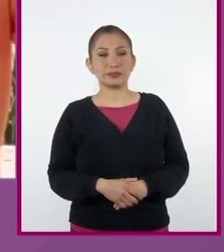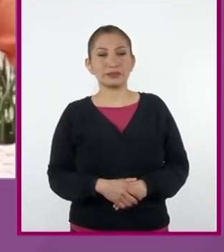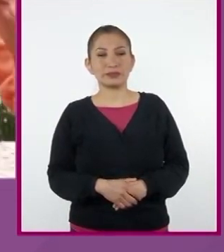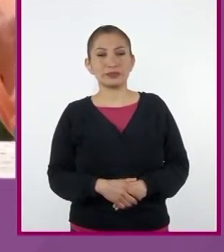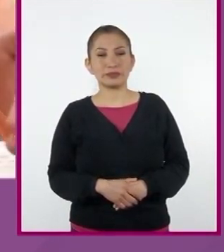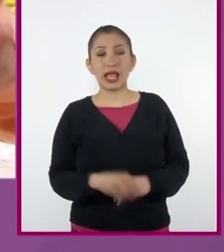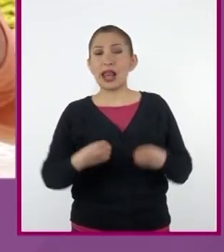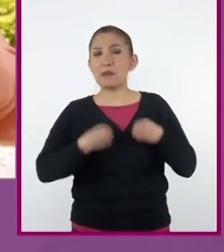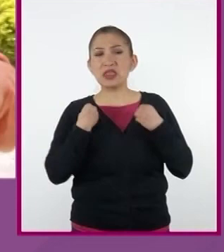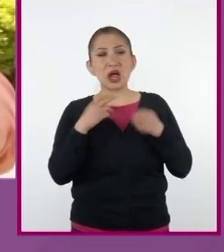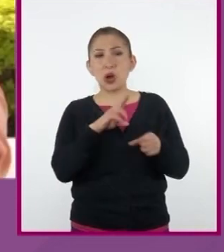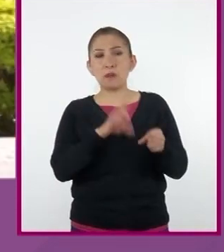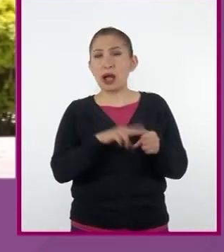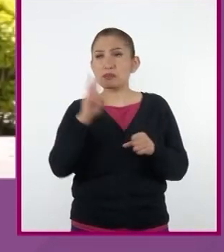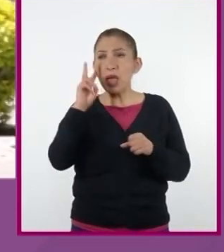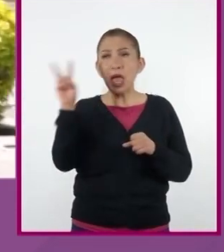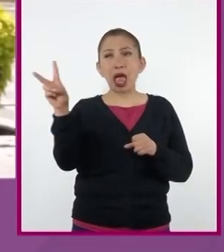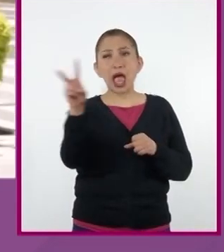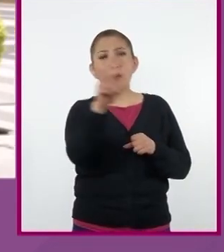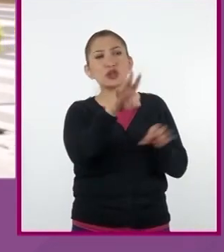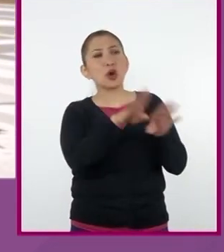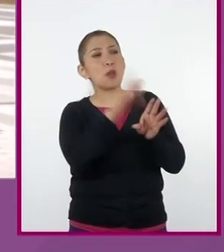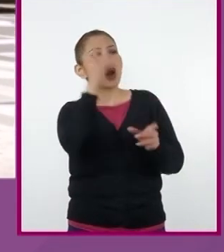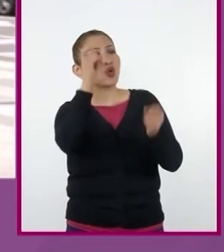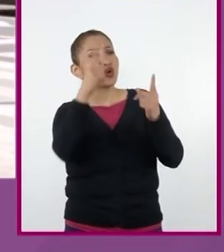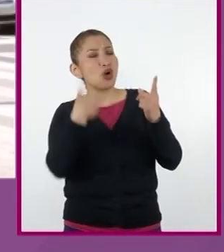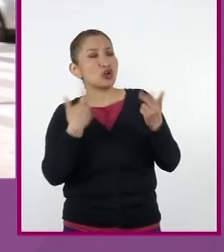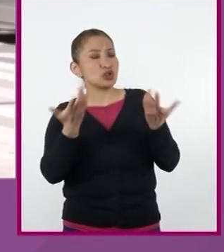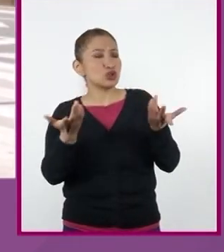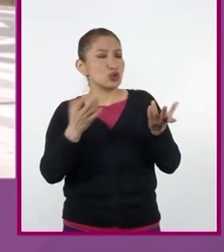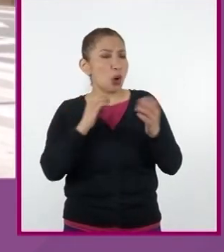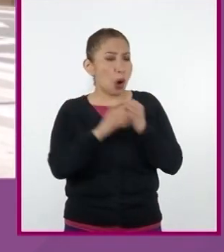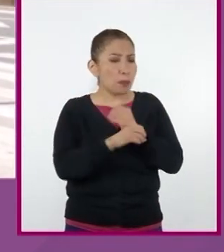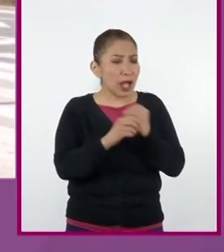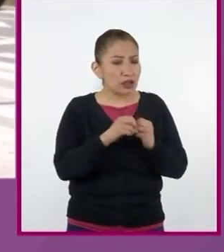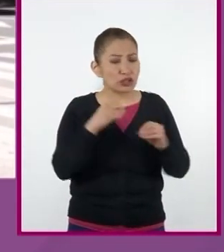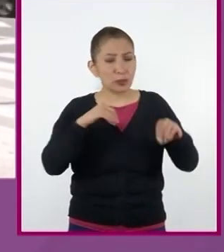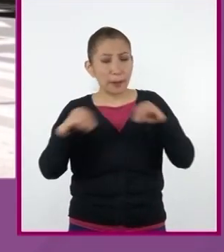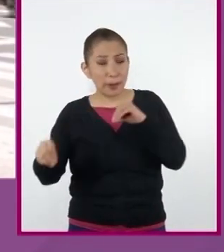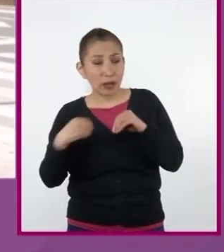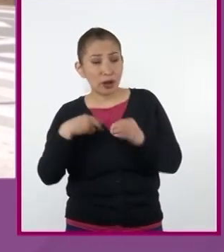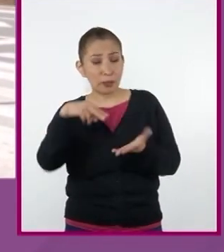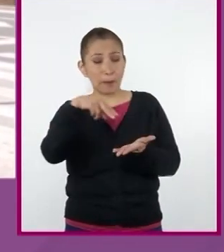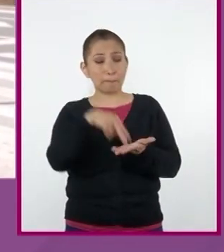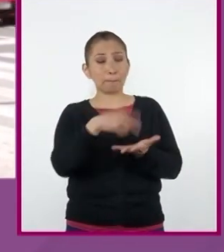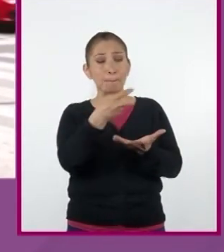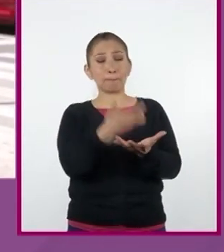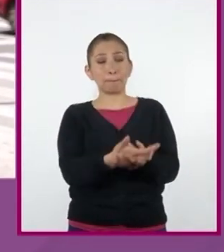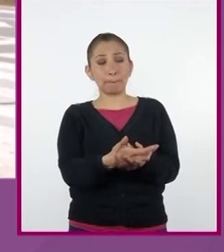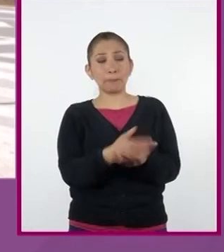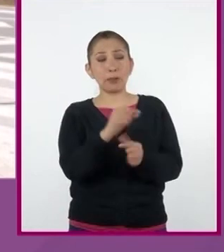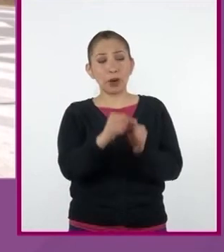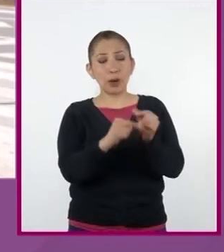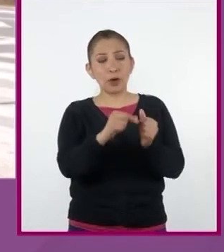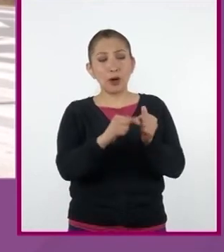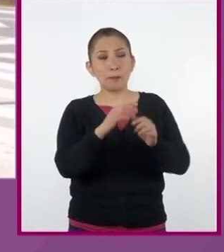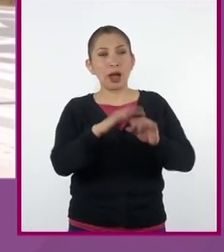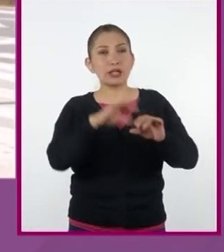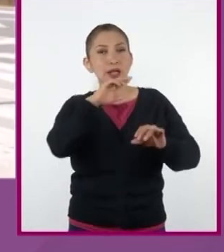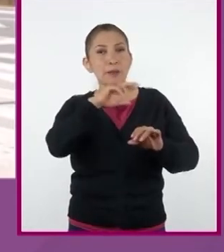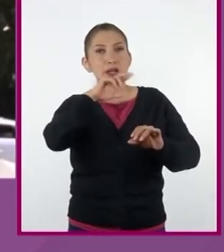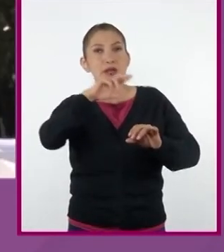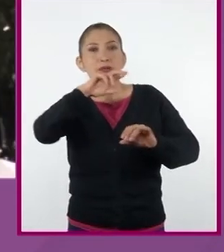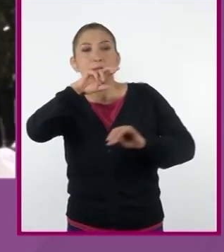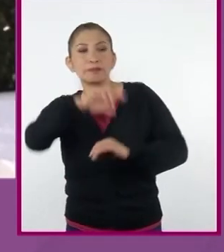En la vida cotidiana podemos observar la manera en que algunos cuerpos inician su movimiento, desde estar en una posición en reposo y poco a poco van aumentando su